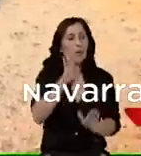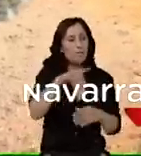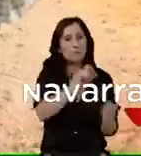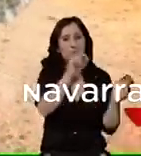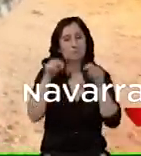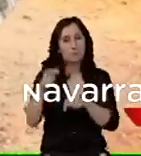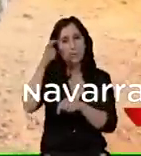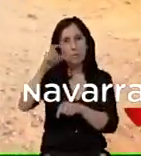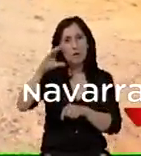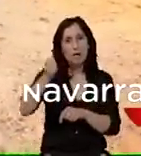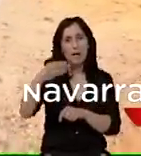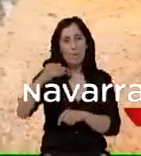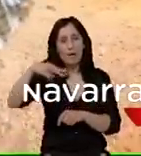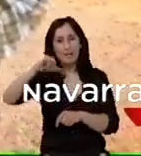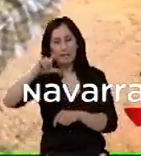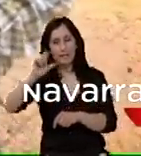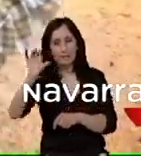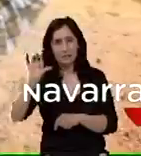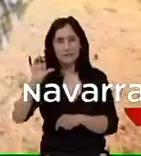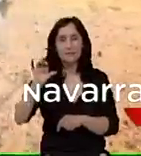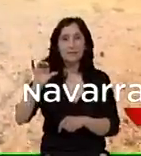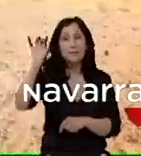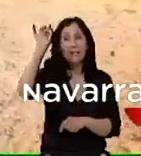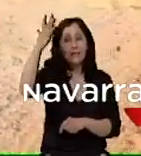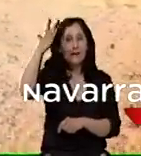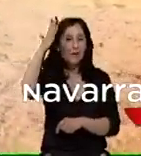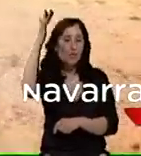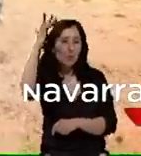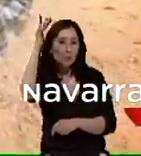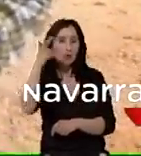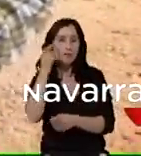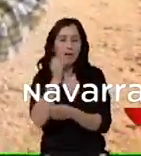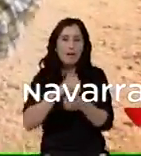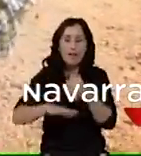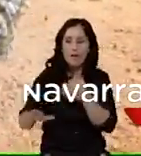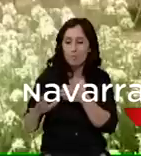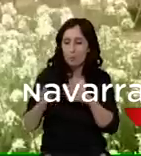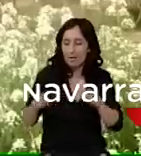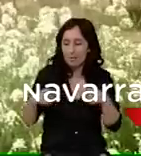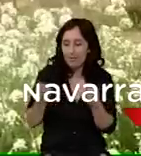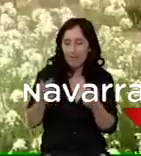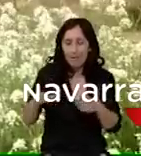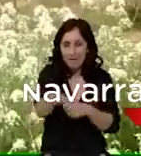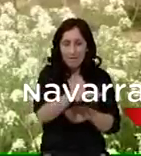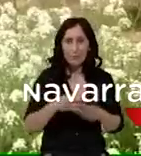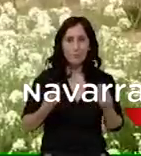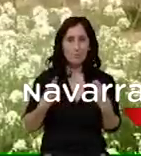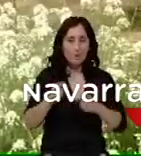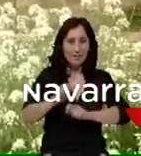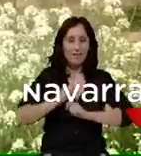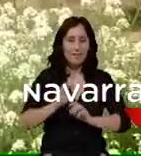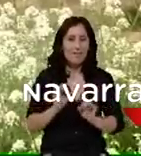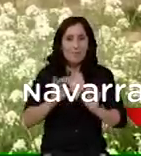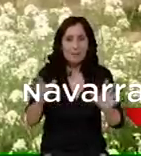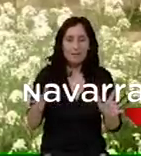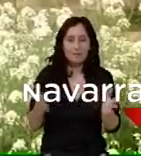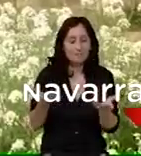porque pudo más la idea y la ilusión de vivir en el campo, en plena naturaleza y esta libertad es que no tiene